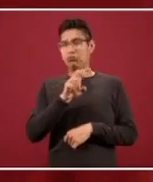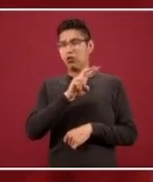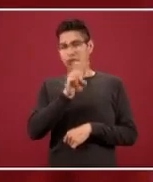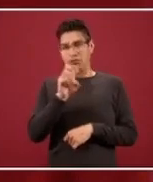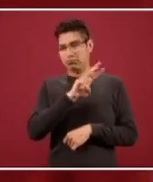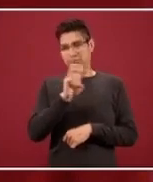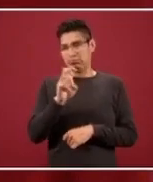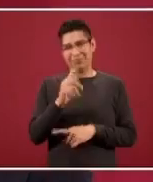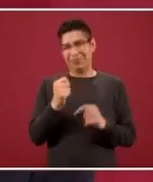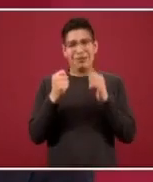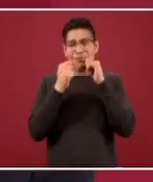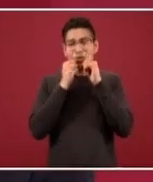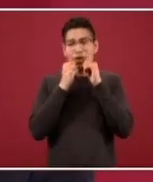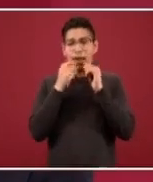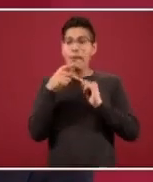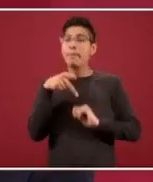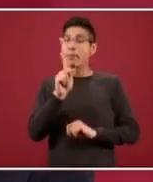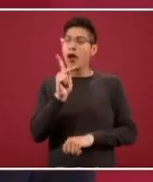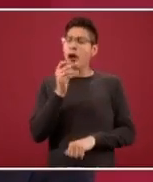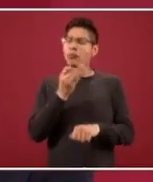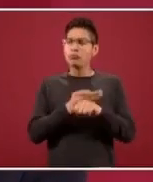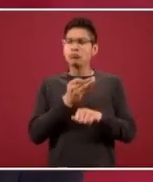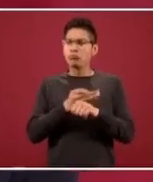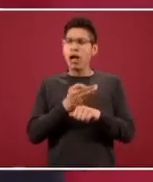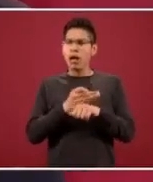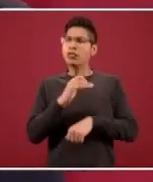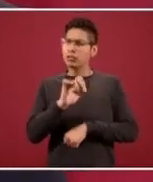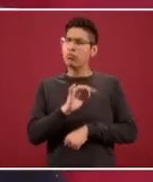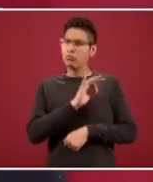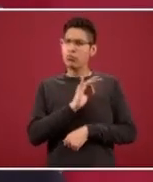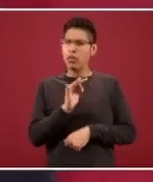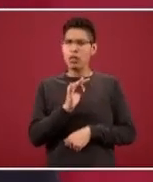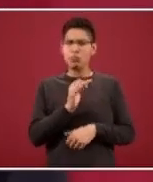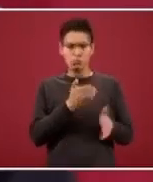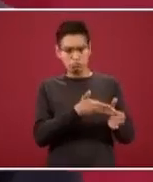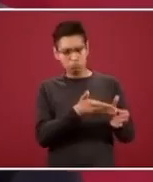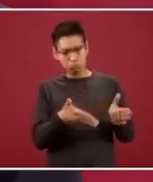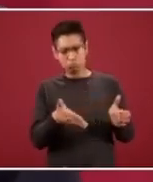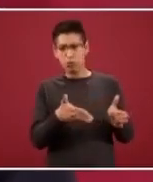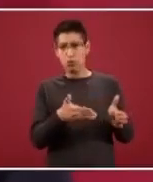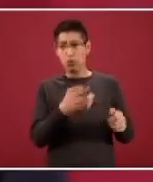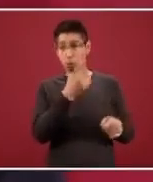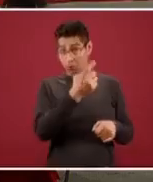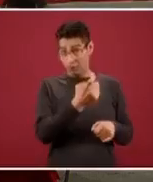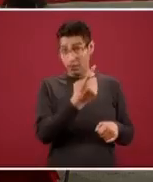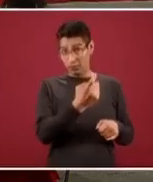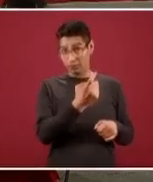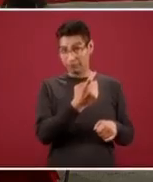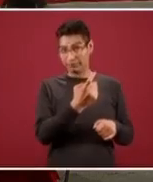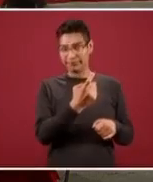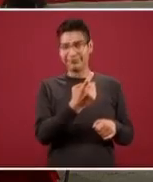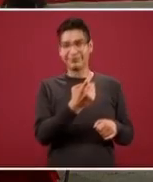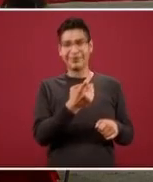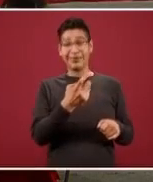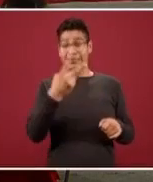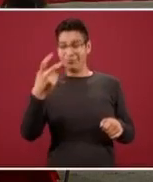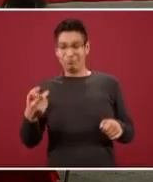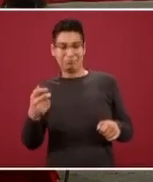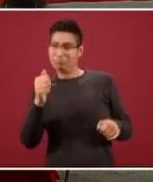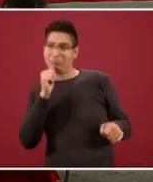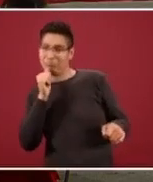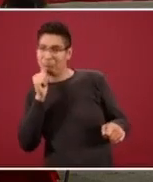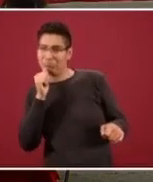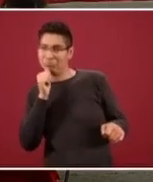forma podemos todavía decir que estamos en esta fase de transición, y a mayor número de casos que encontramos, mayor